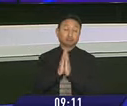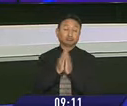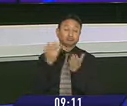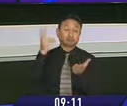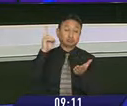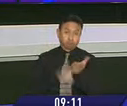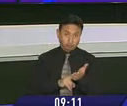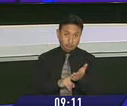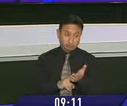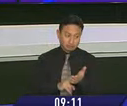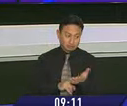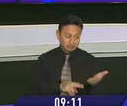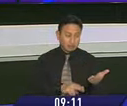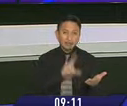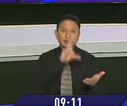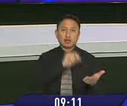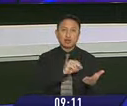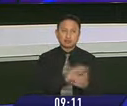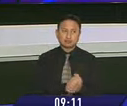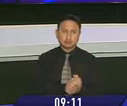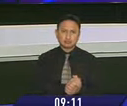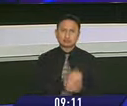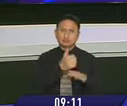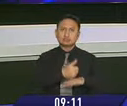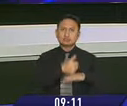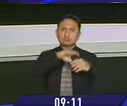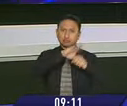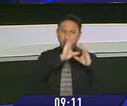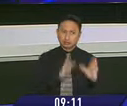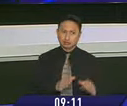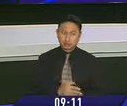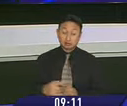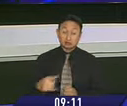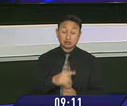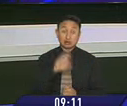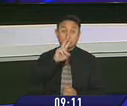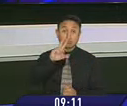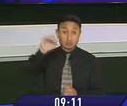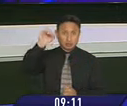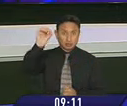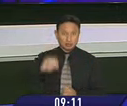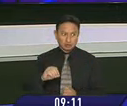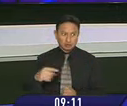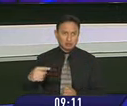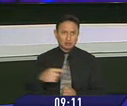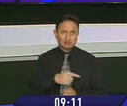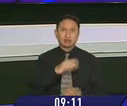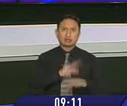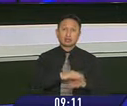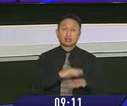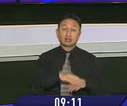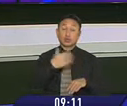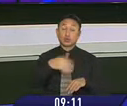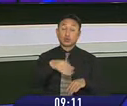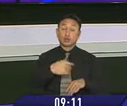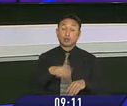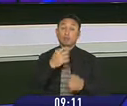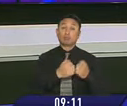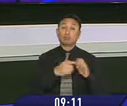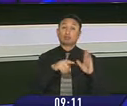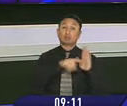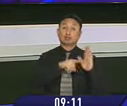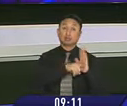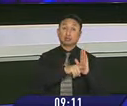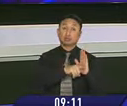Schengen negadas. La Cancillería asegura que este altísimo porcentaje de rechazos influye negativamente en